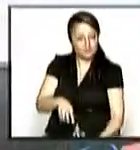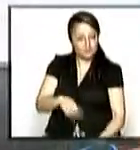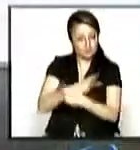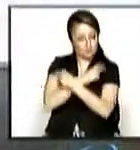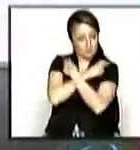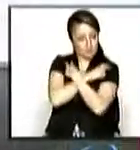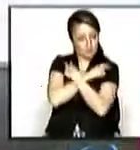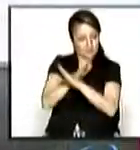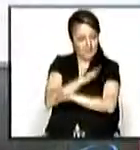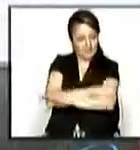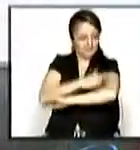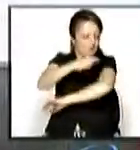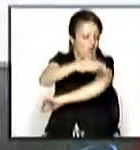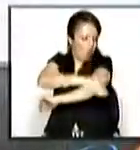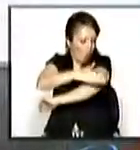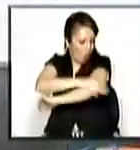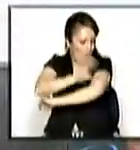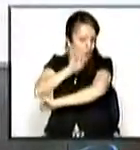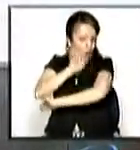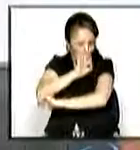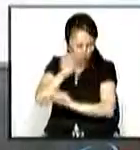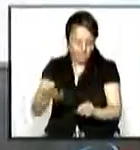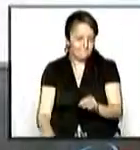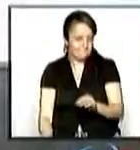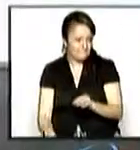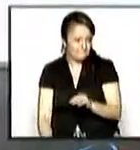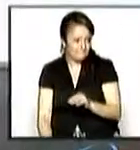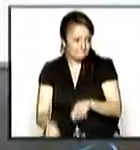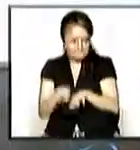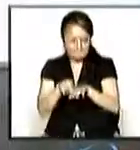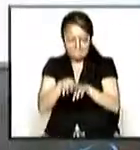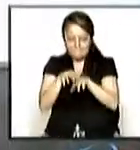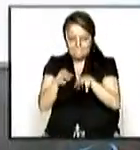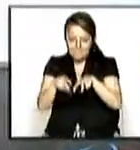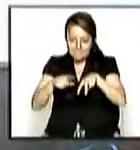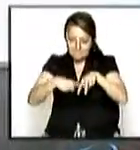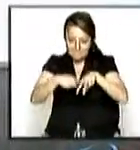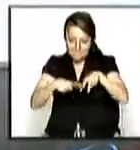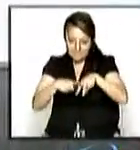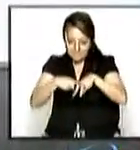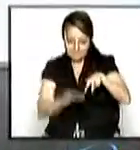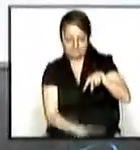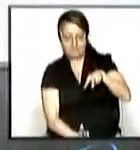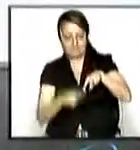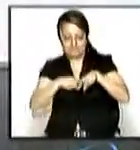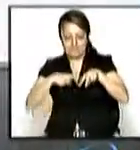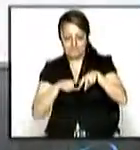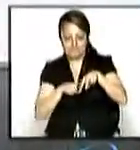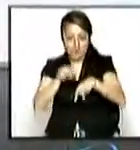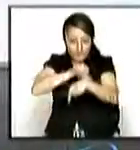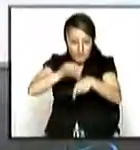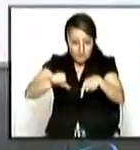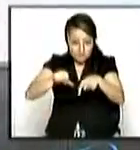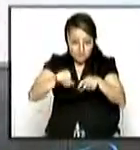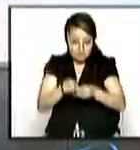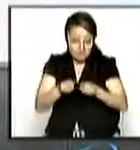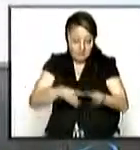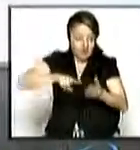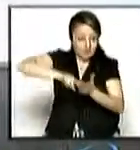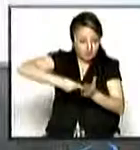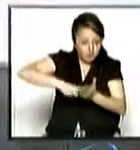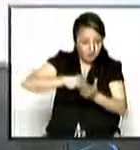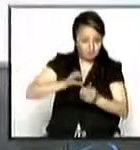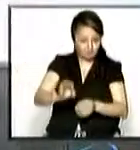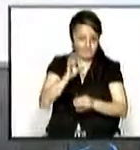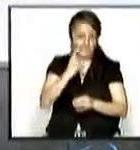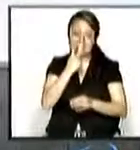se diseñó este sistema de simular las raíces con el metal de